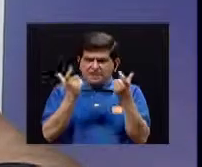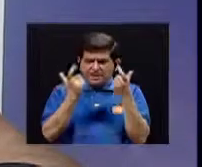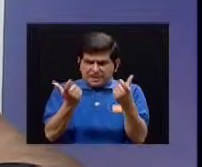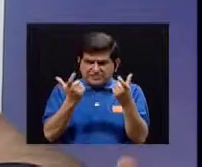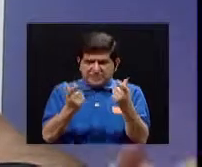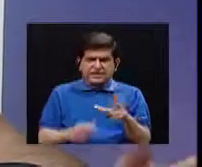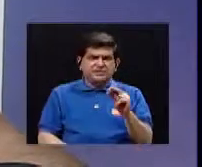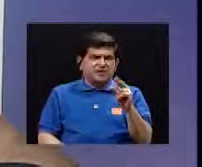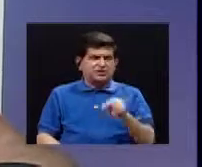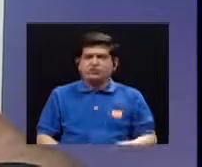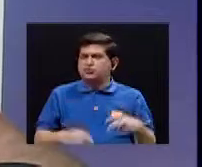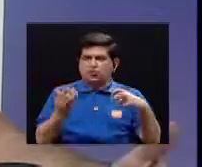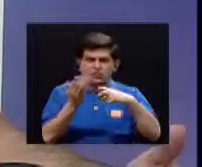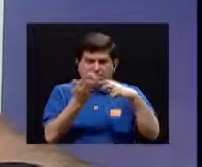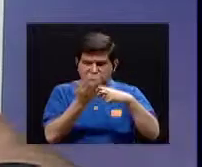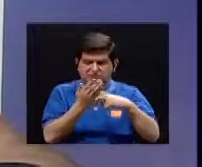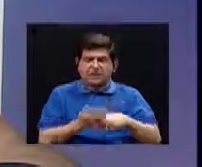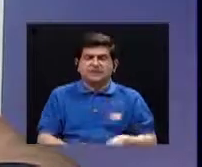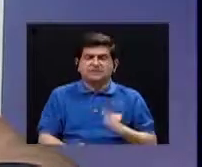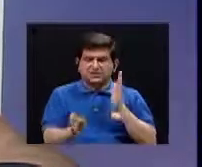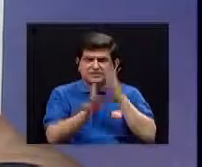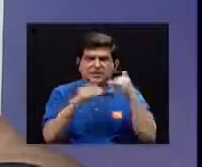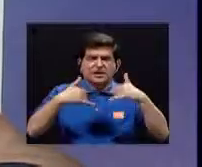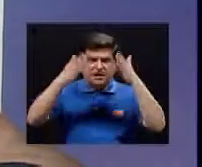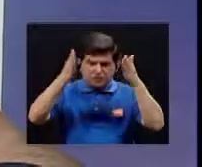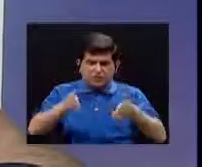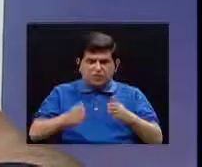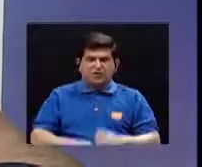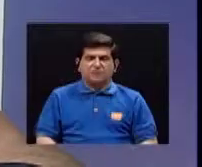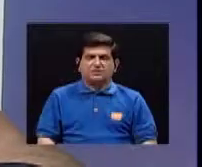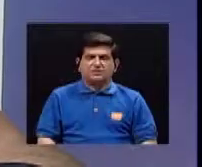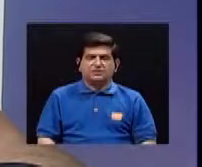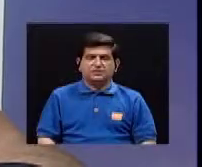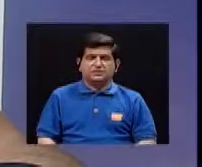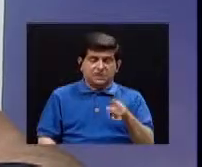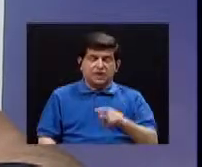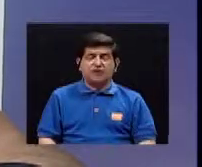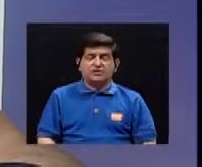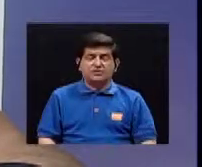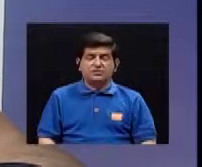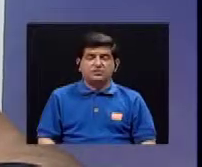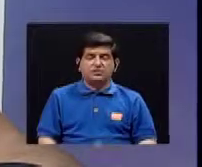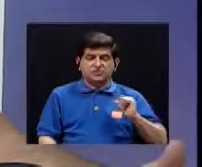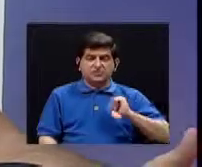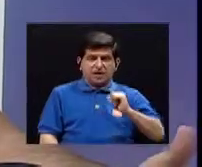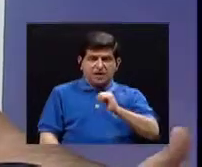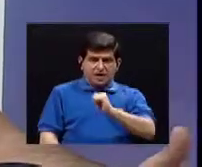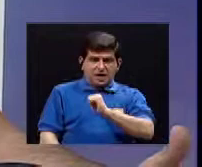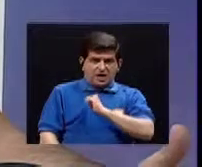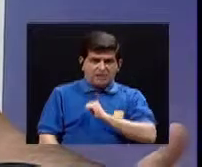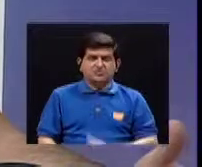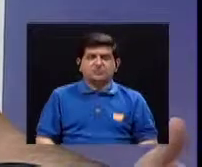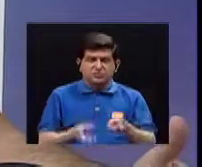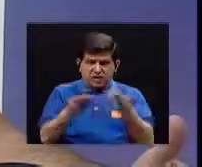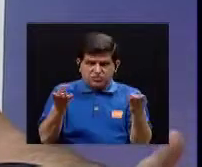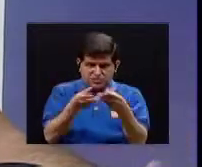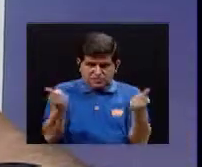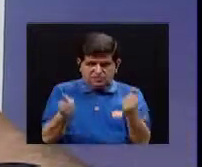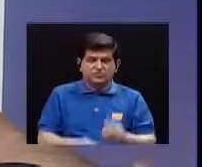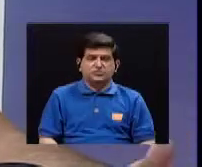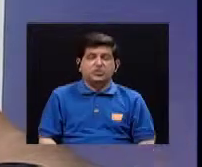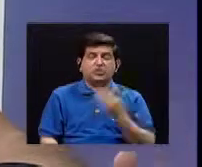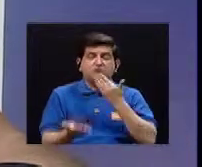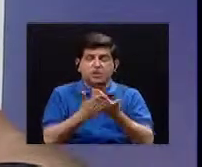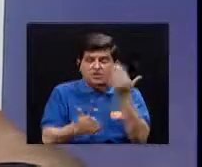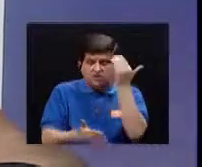ganancias donde las ganancias no de la taquilla va directo a los jugadores ellos se asociaron con nosotros en la producción y es bueno que la gente